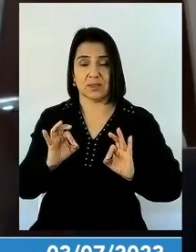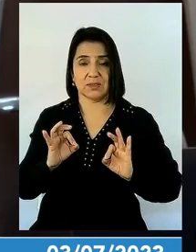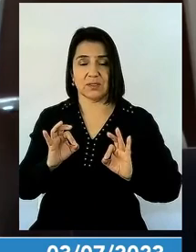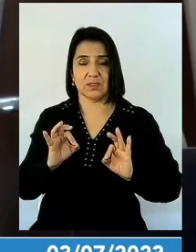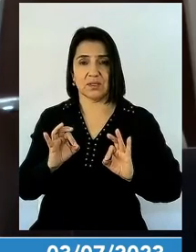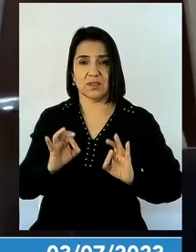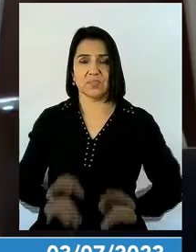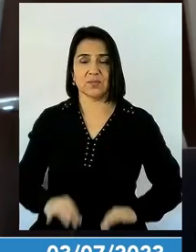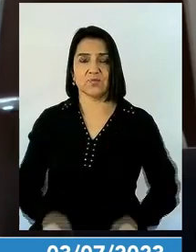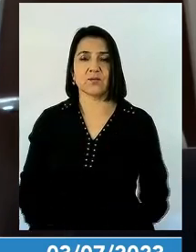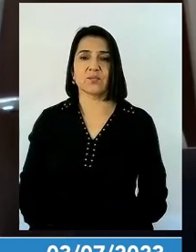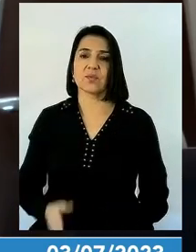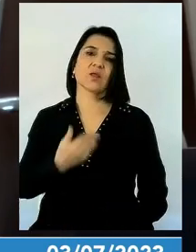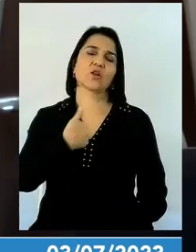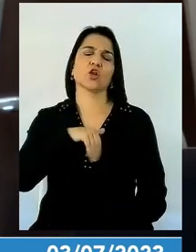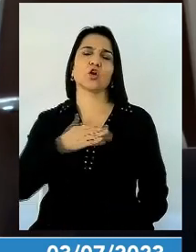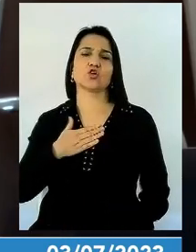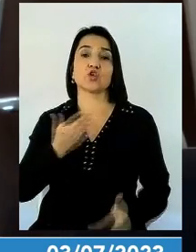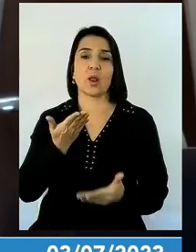estamos pidiendo la prohibición